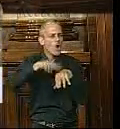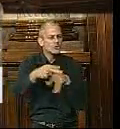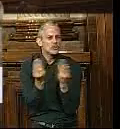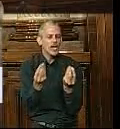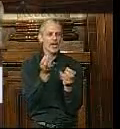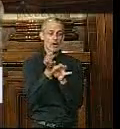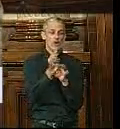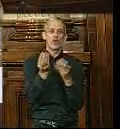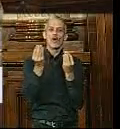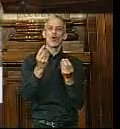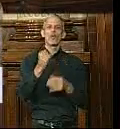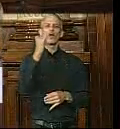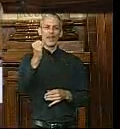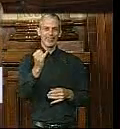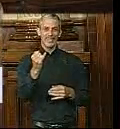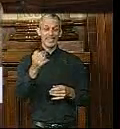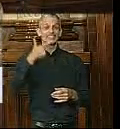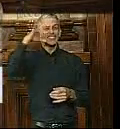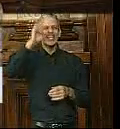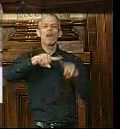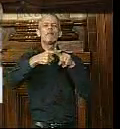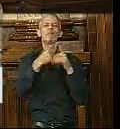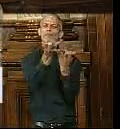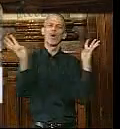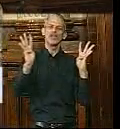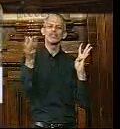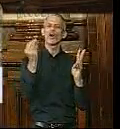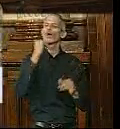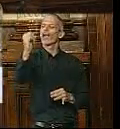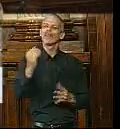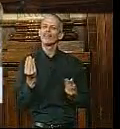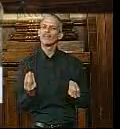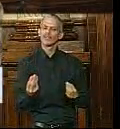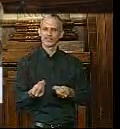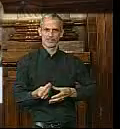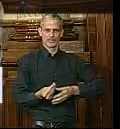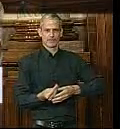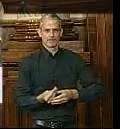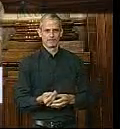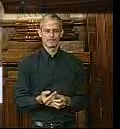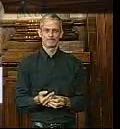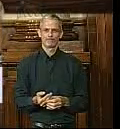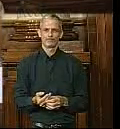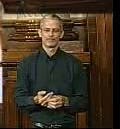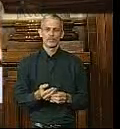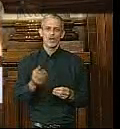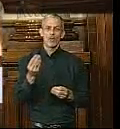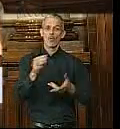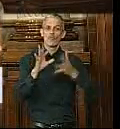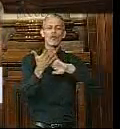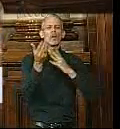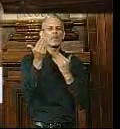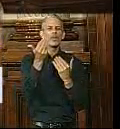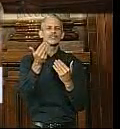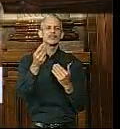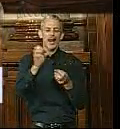algunas sugerencias a la clase política de nuestro país, ¿qué inversión podemos hacer